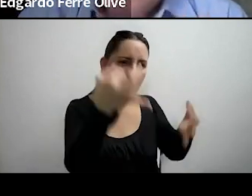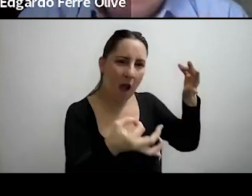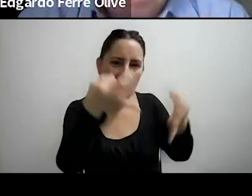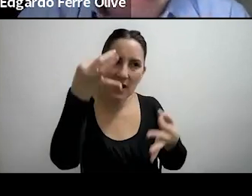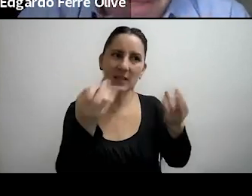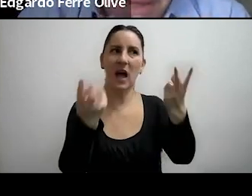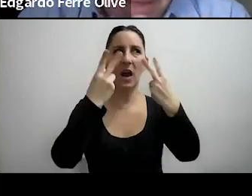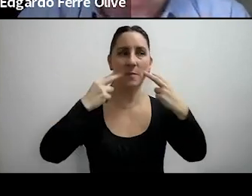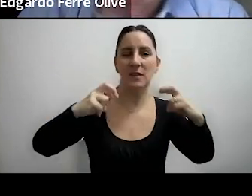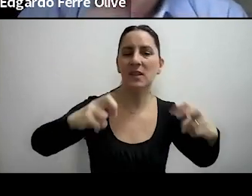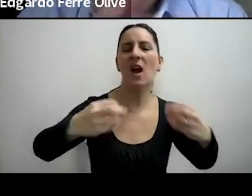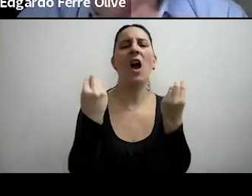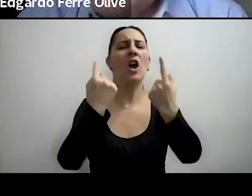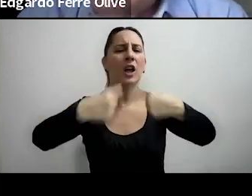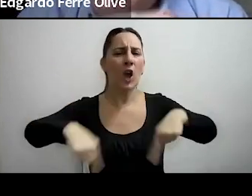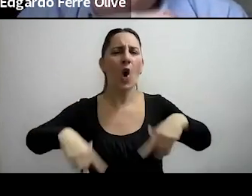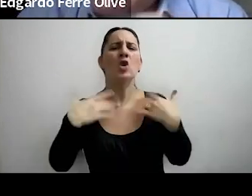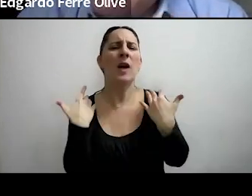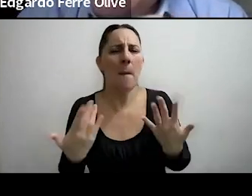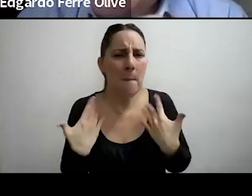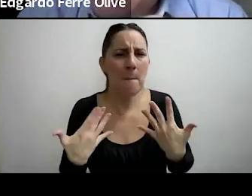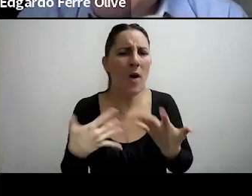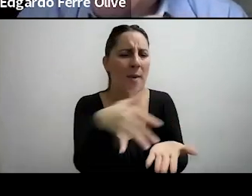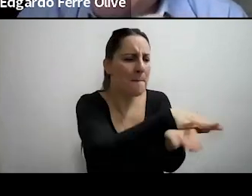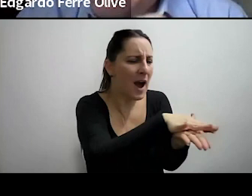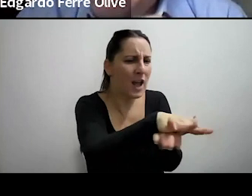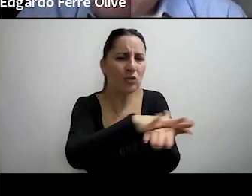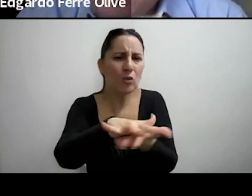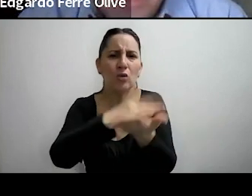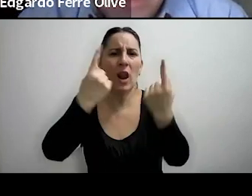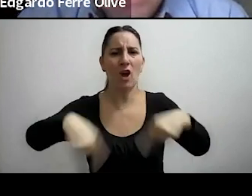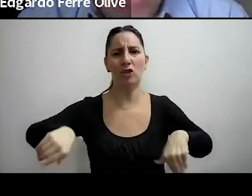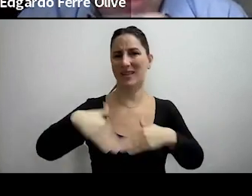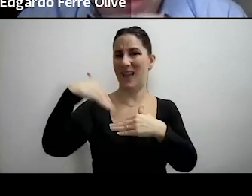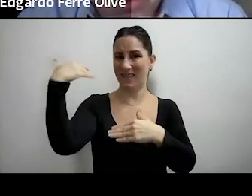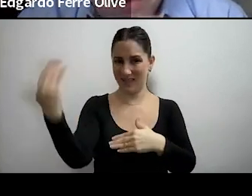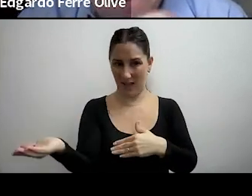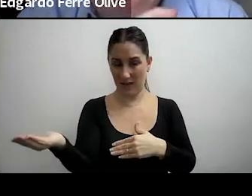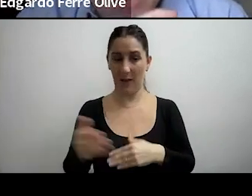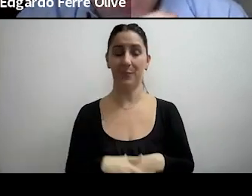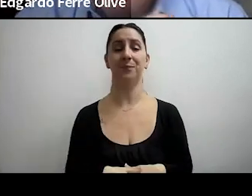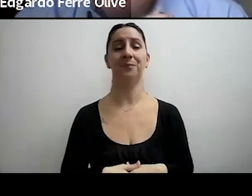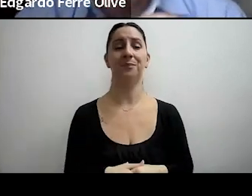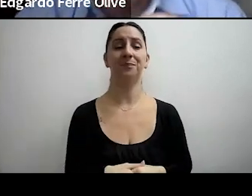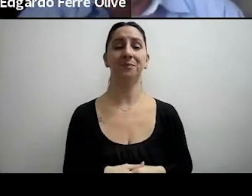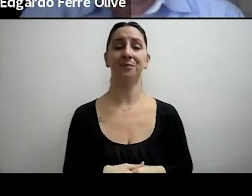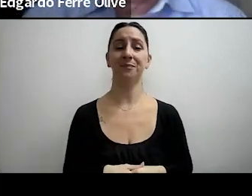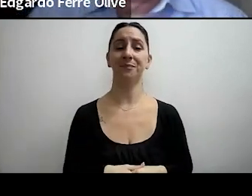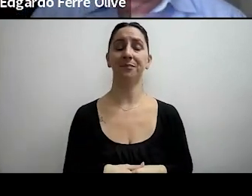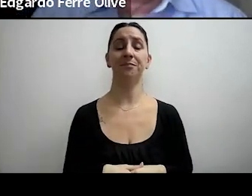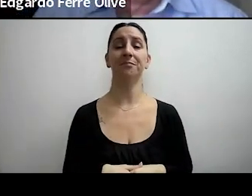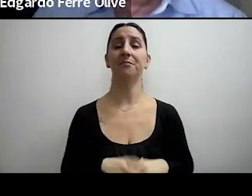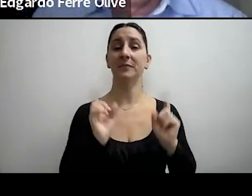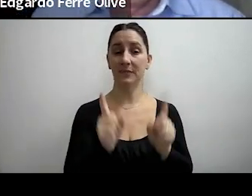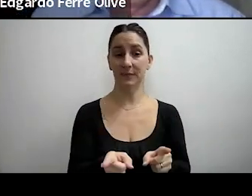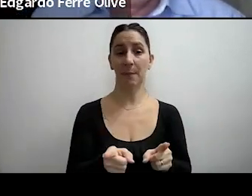hacer para ir mitigando estas externalidades? Primer aspecto. Segundo aspecto, automáticamente las partes se